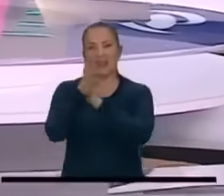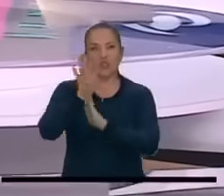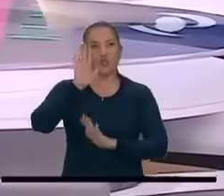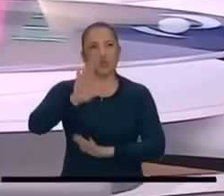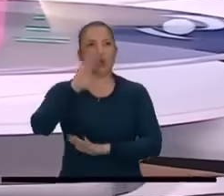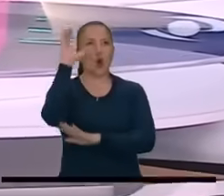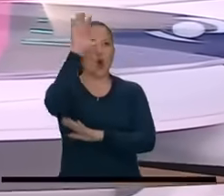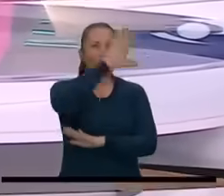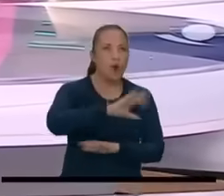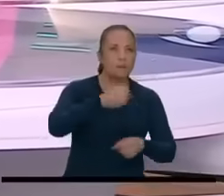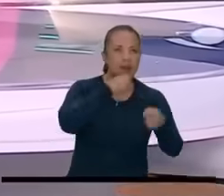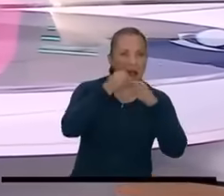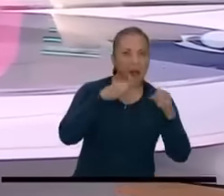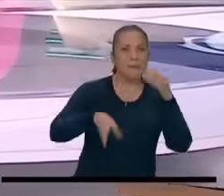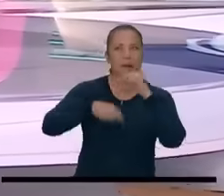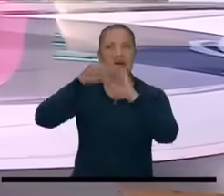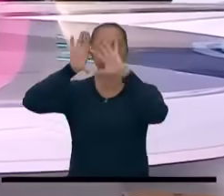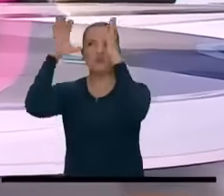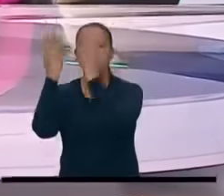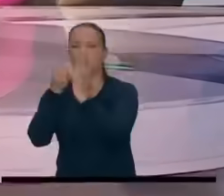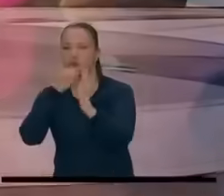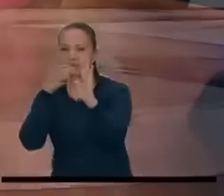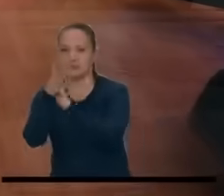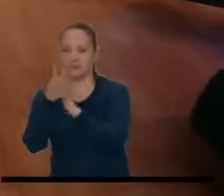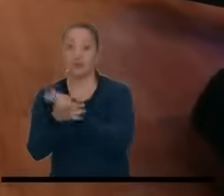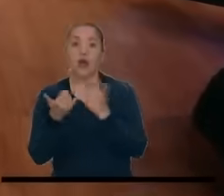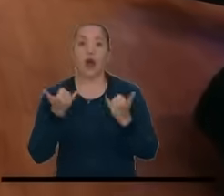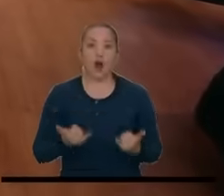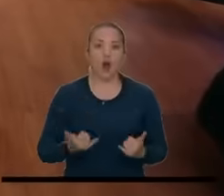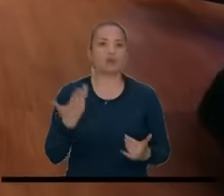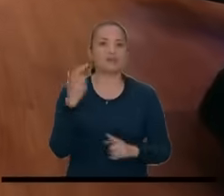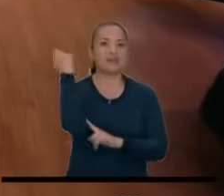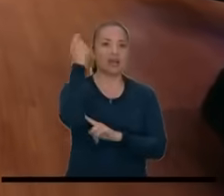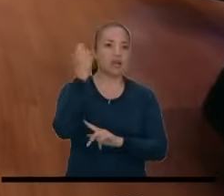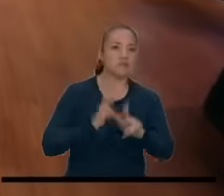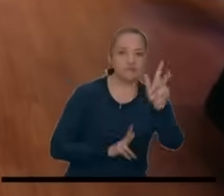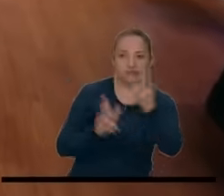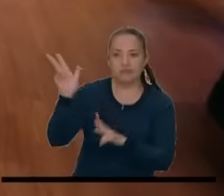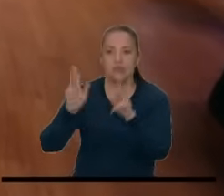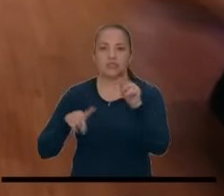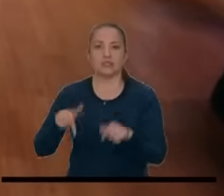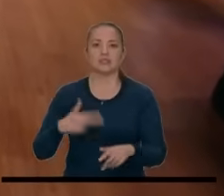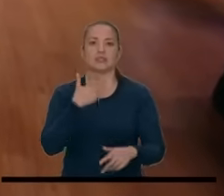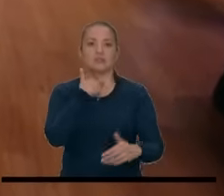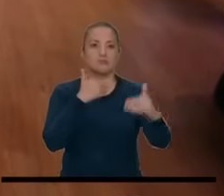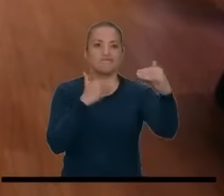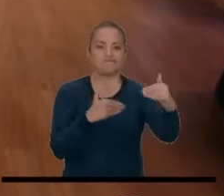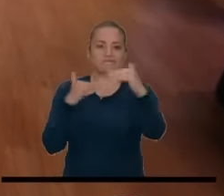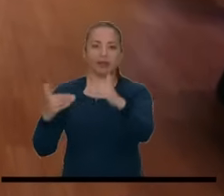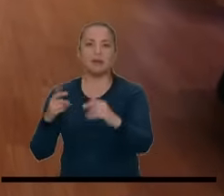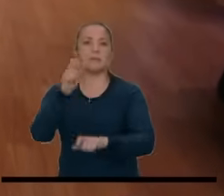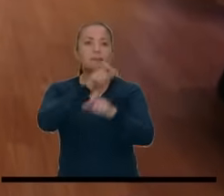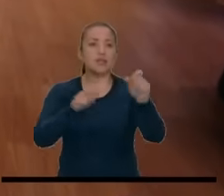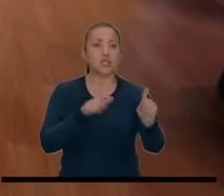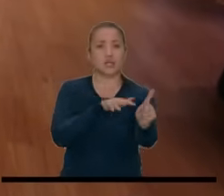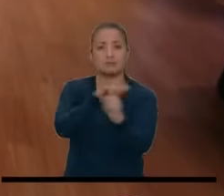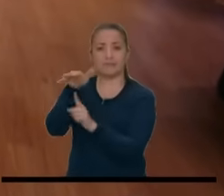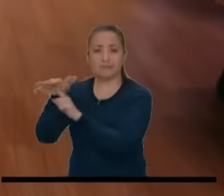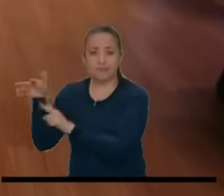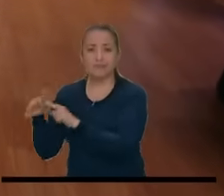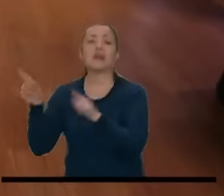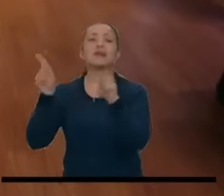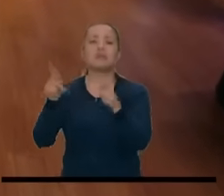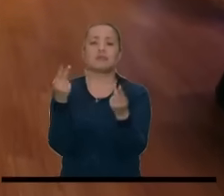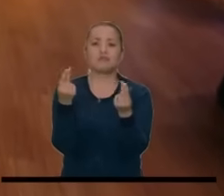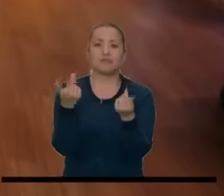Toda la región de los Llanos Orientales está en vilo por cuenta de los cierres viales. Son millones de personas y diferentes sectores económicos los que se han visto